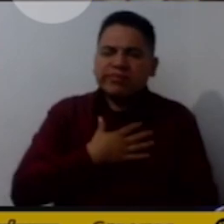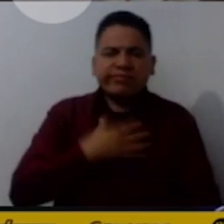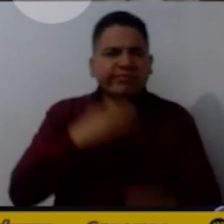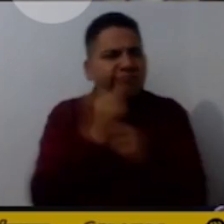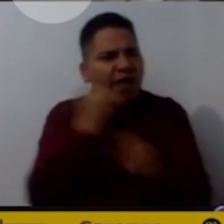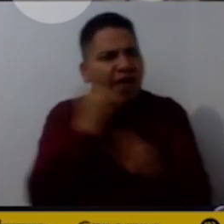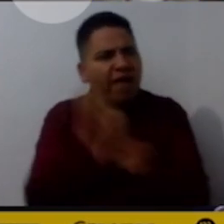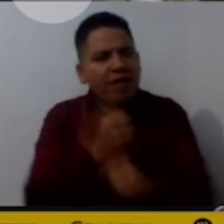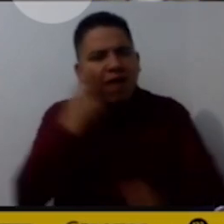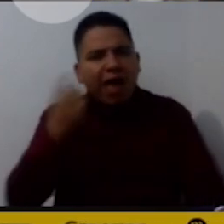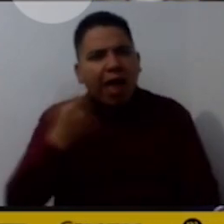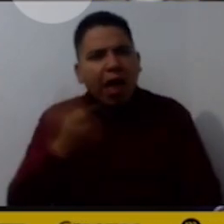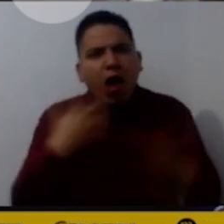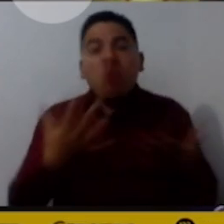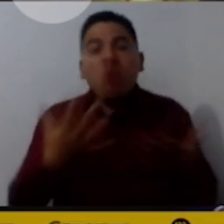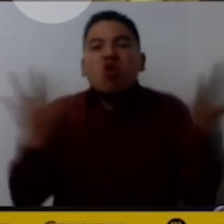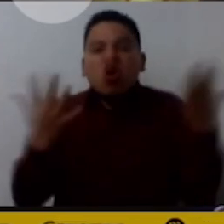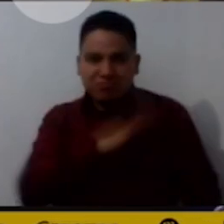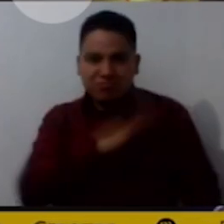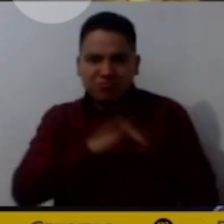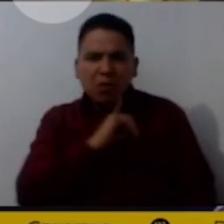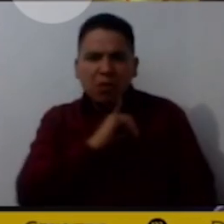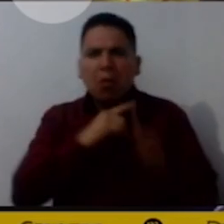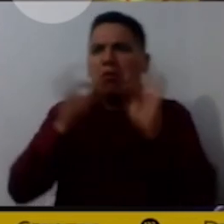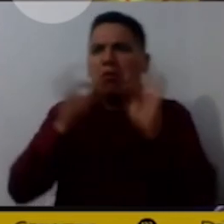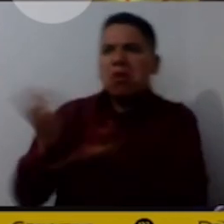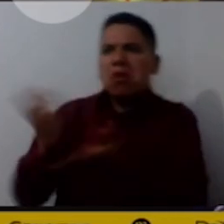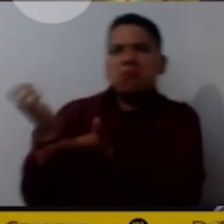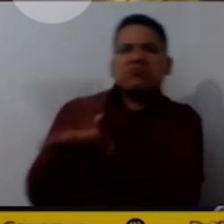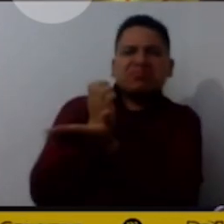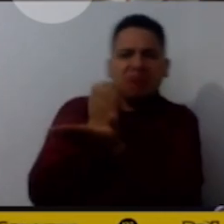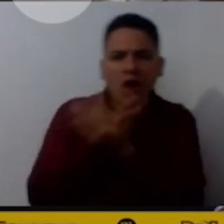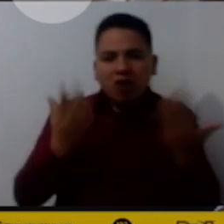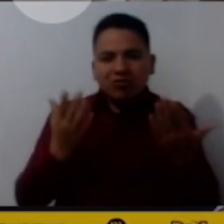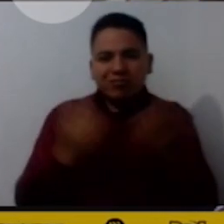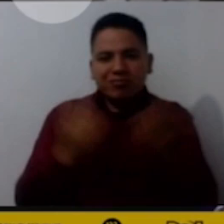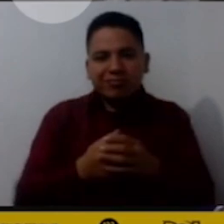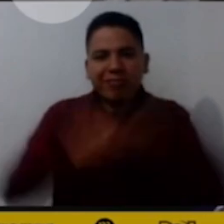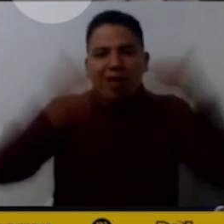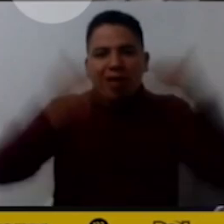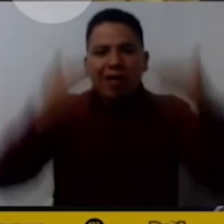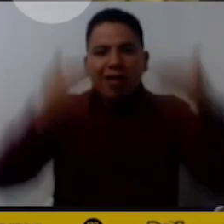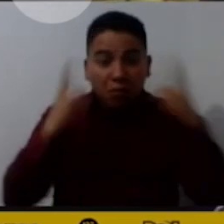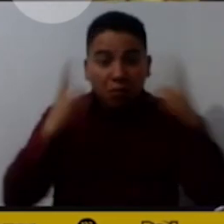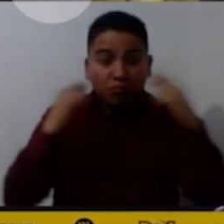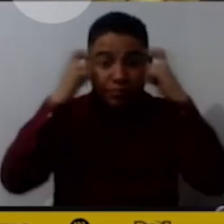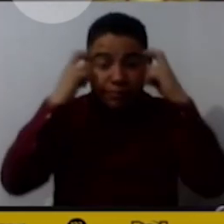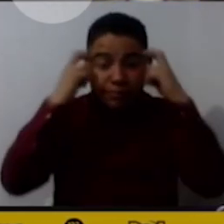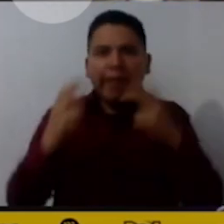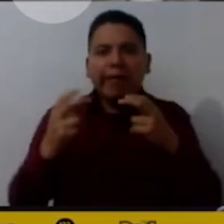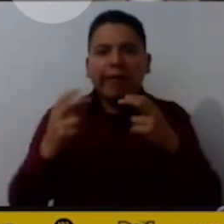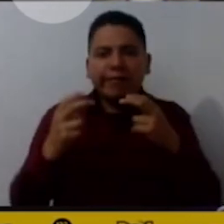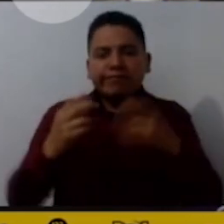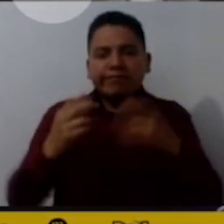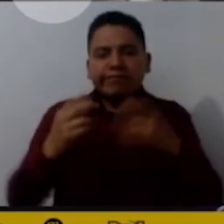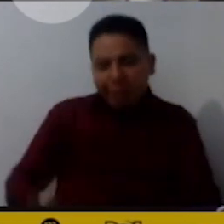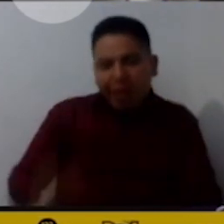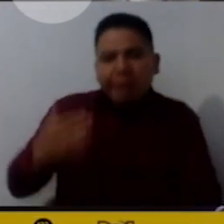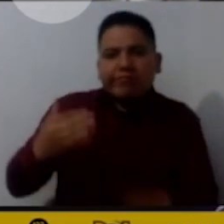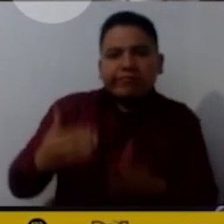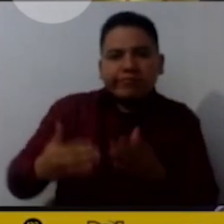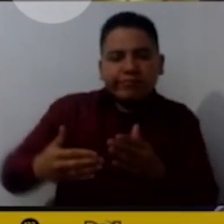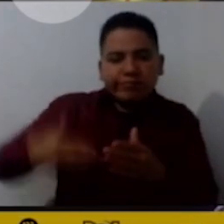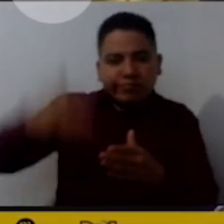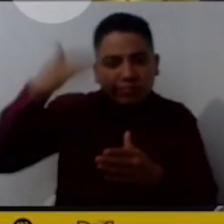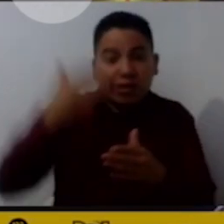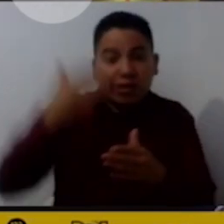pero suele recibir respuestas negativas a sus solicitudes por causa de una discapacidad cognitiva que padece desde su nacimiento. A